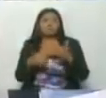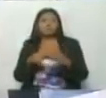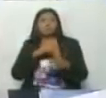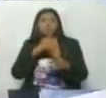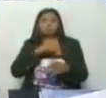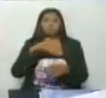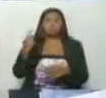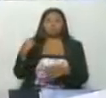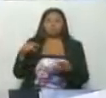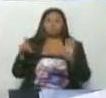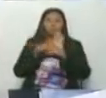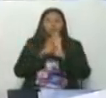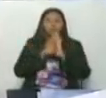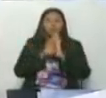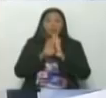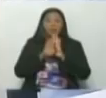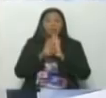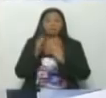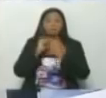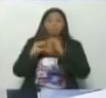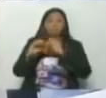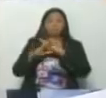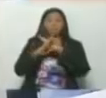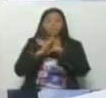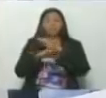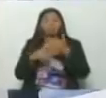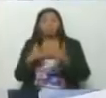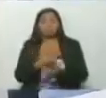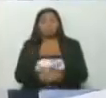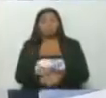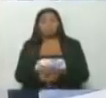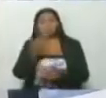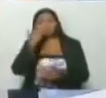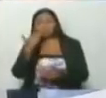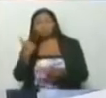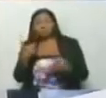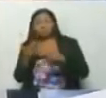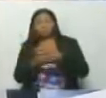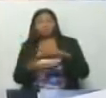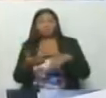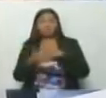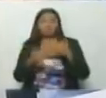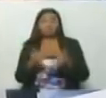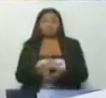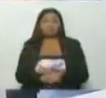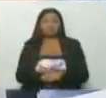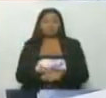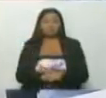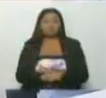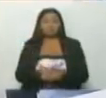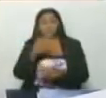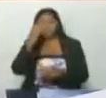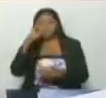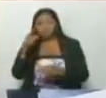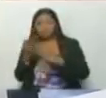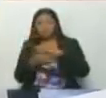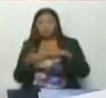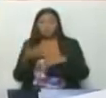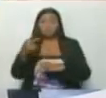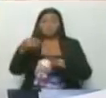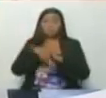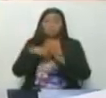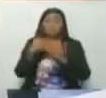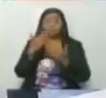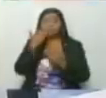la ley anti bloqueo que protege a los inversionistas frente a las sanciones no frente a los riesgos que puedan ocurrir se internamente sino